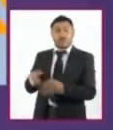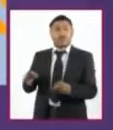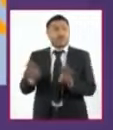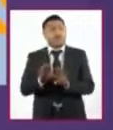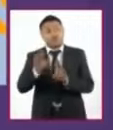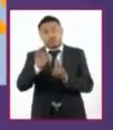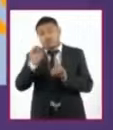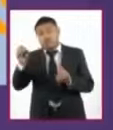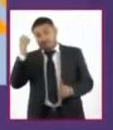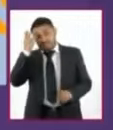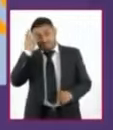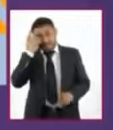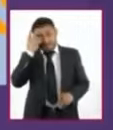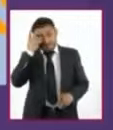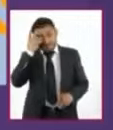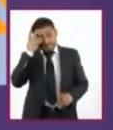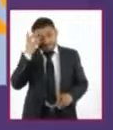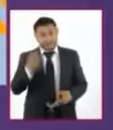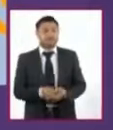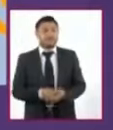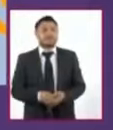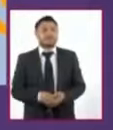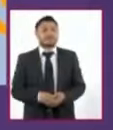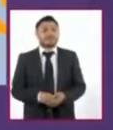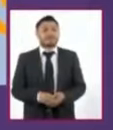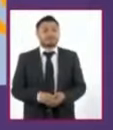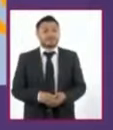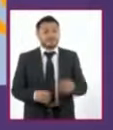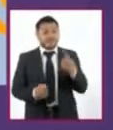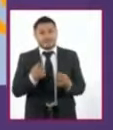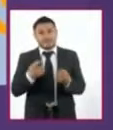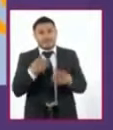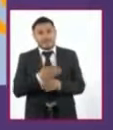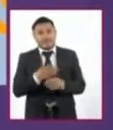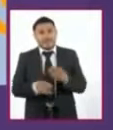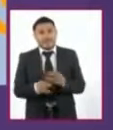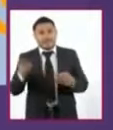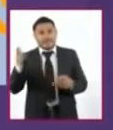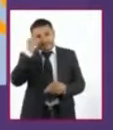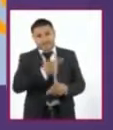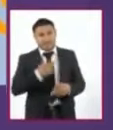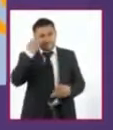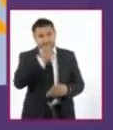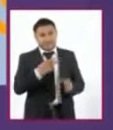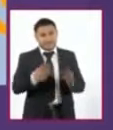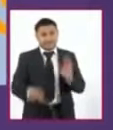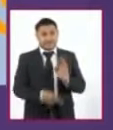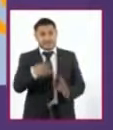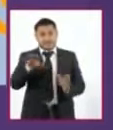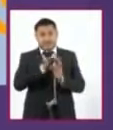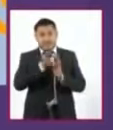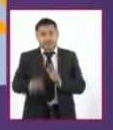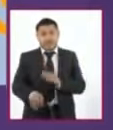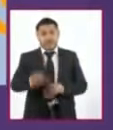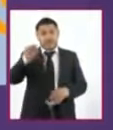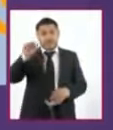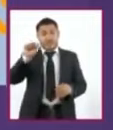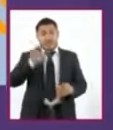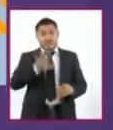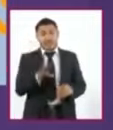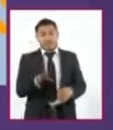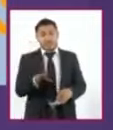quedaría. Repetiremos algunos trazos de la construcción anterior. Como el vértice A está sobre